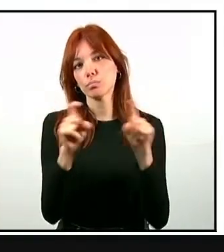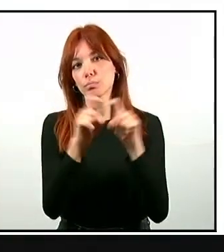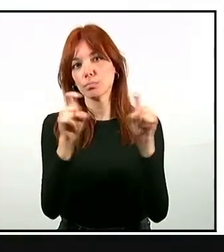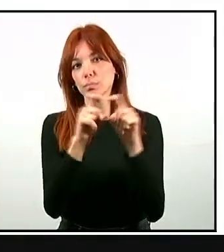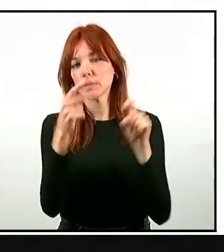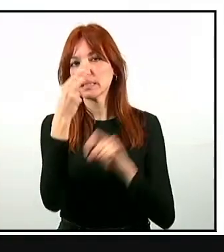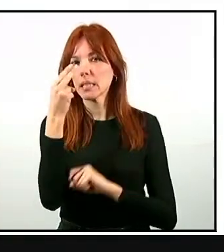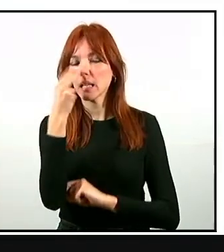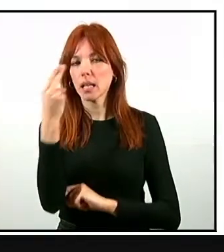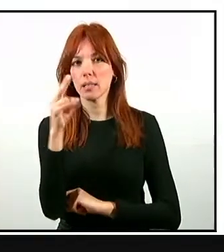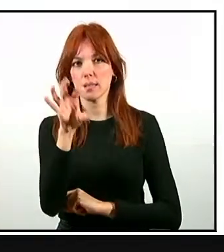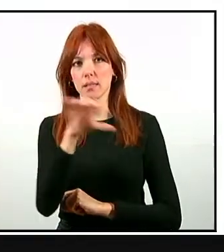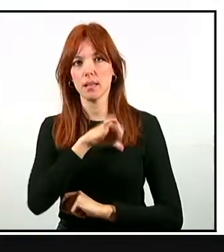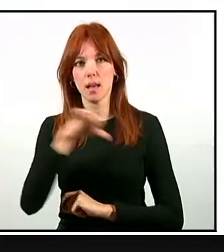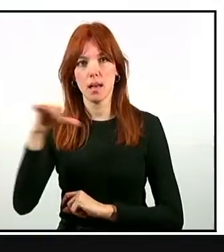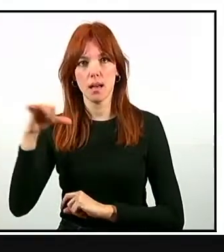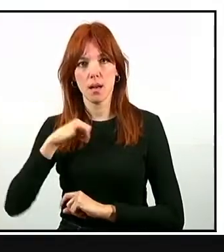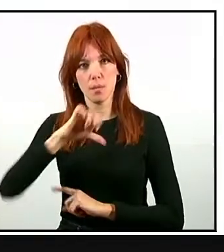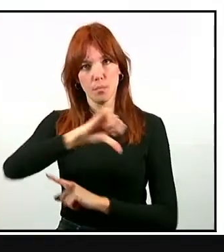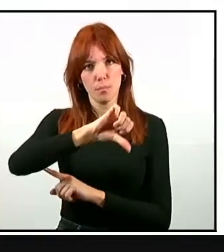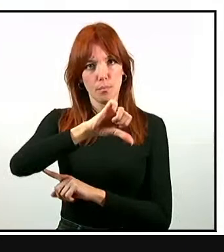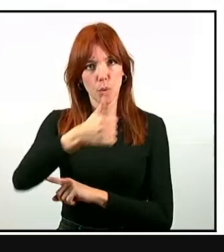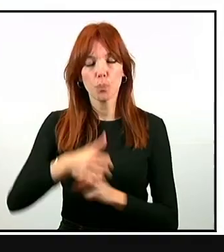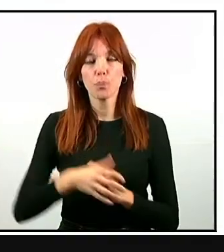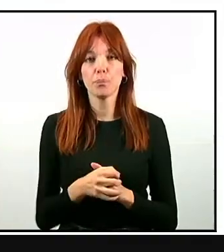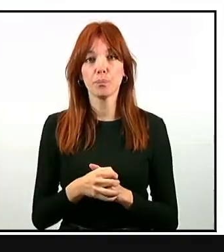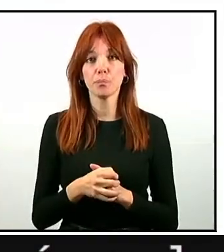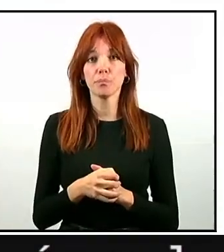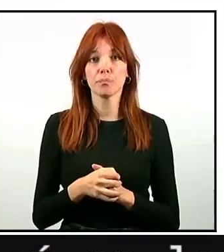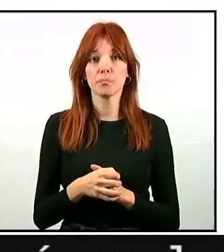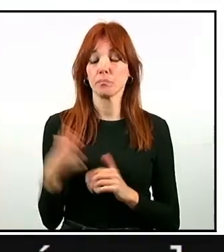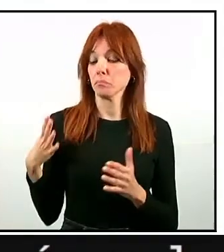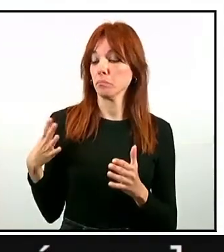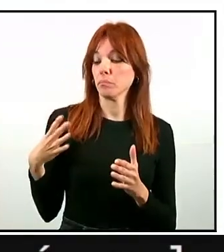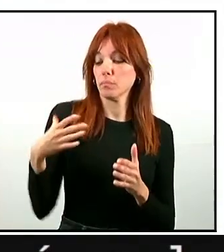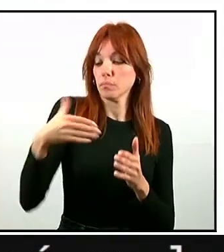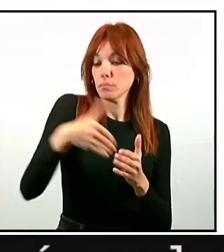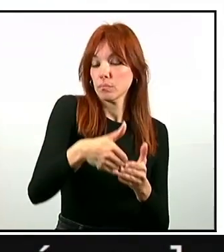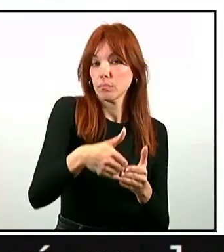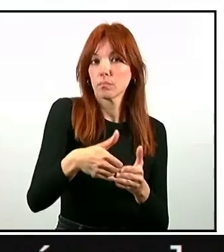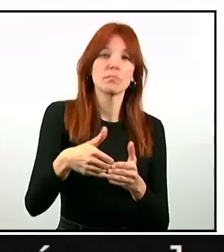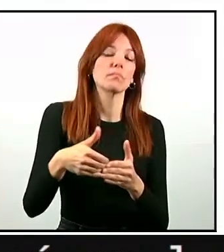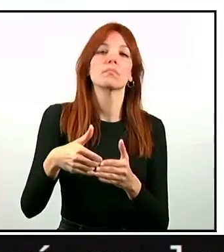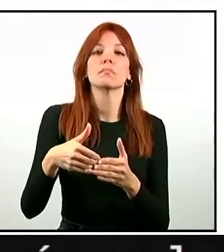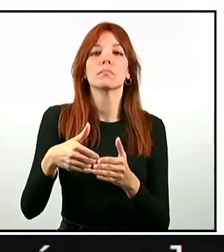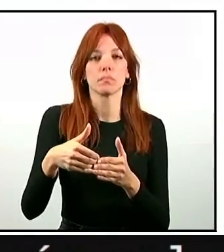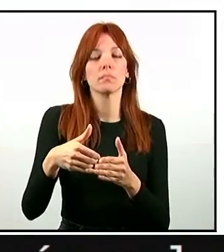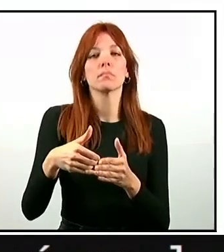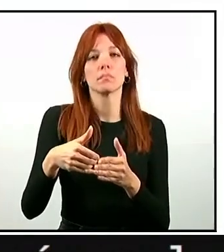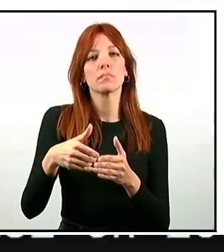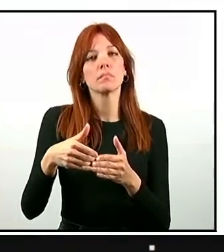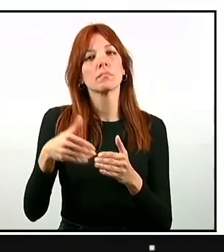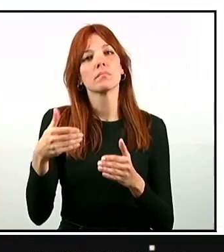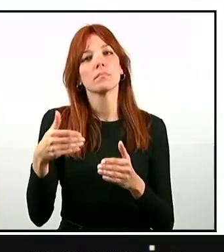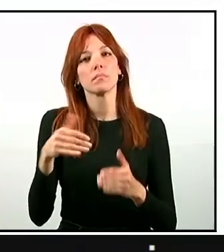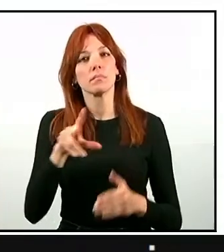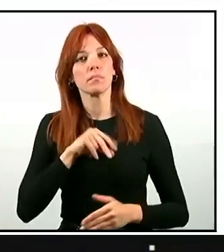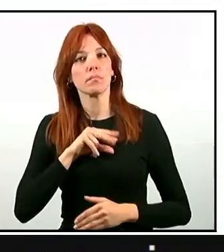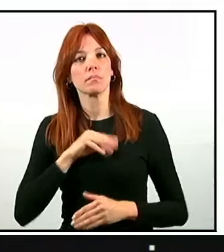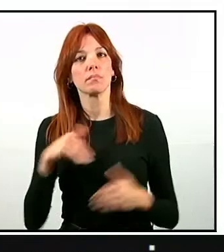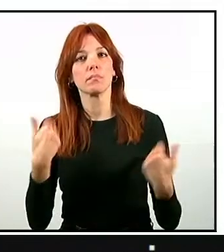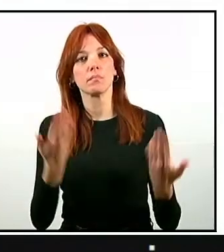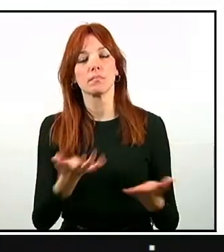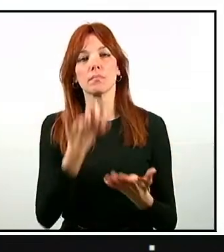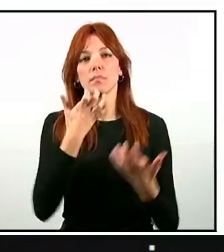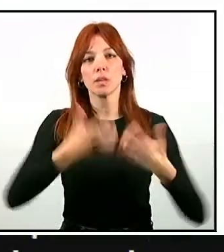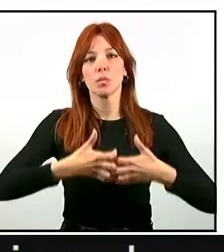autonómico. Así, en los últimos tiempos se ha calificado como premia a iniciativas industriales como la fábrica